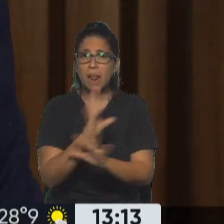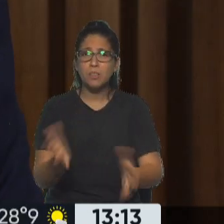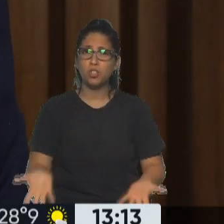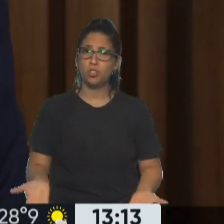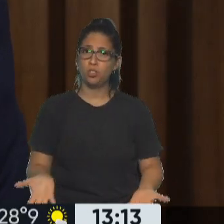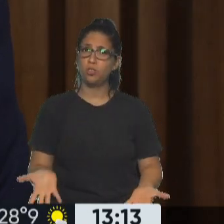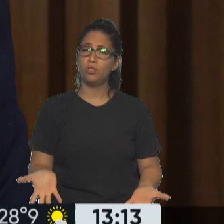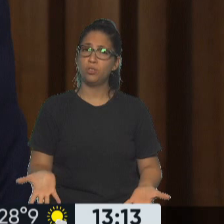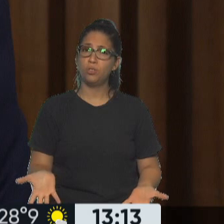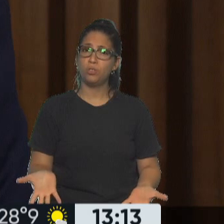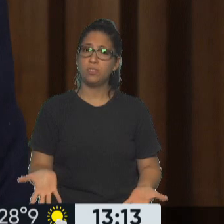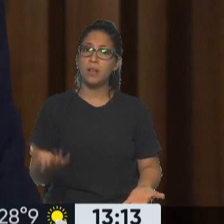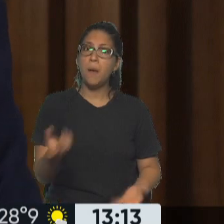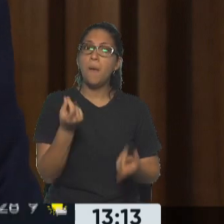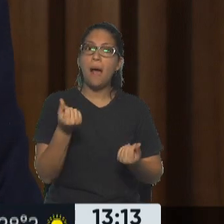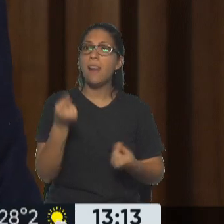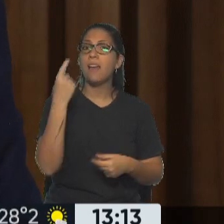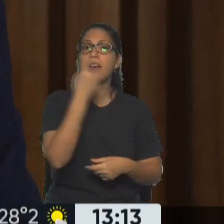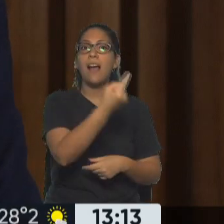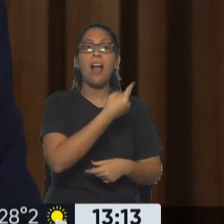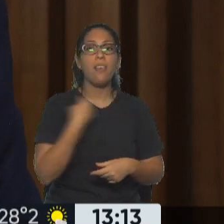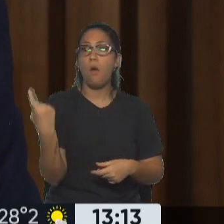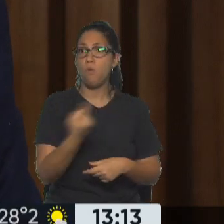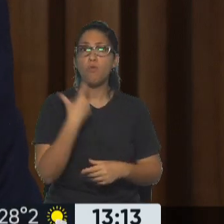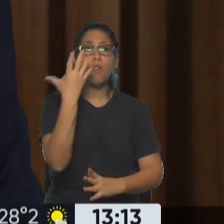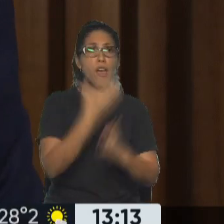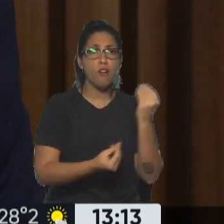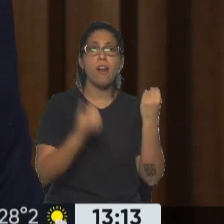pena cada uno en los errores que pudimos haber cometido o no,